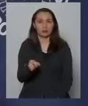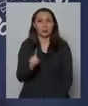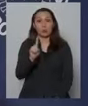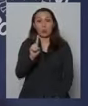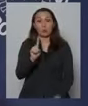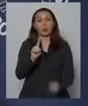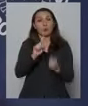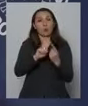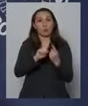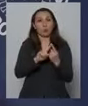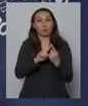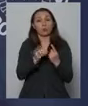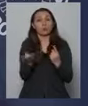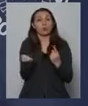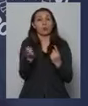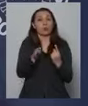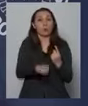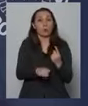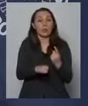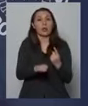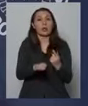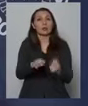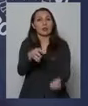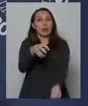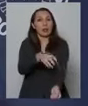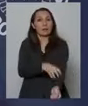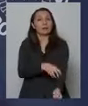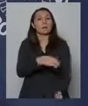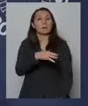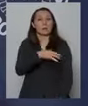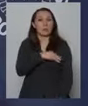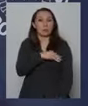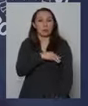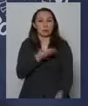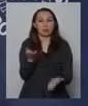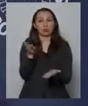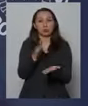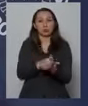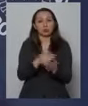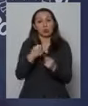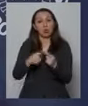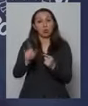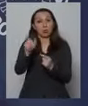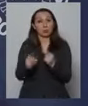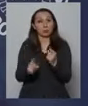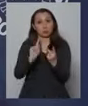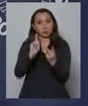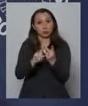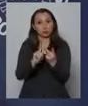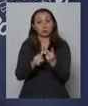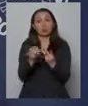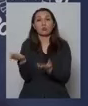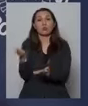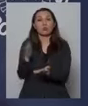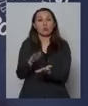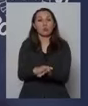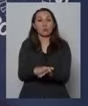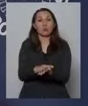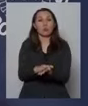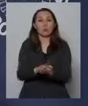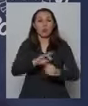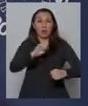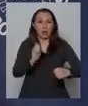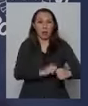Una persona que falleció en la región metropolitana y otra persona que falleció en la región